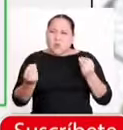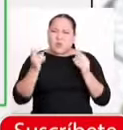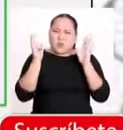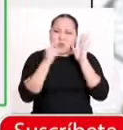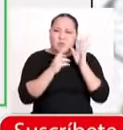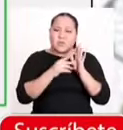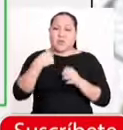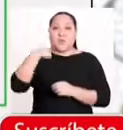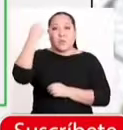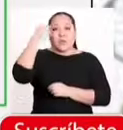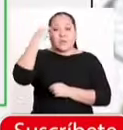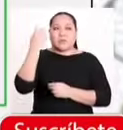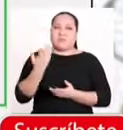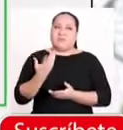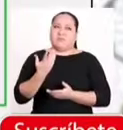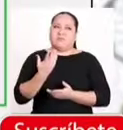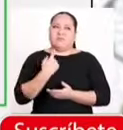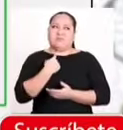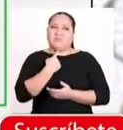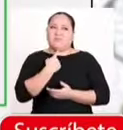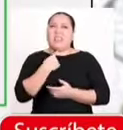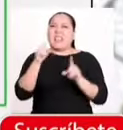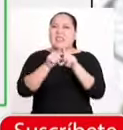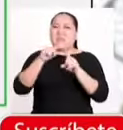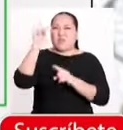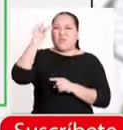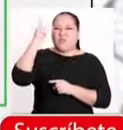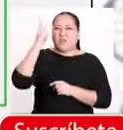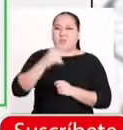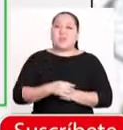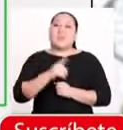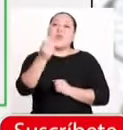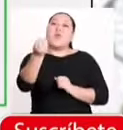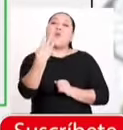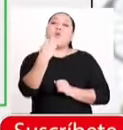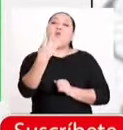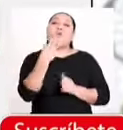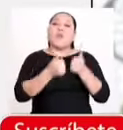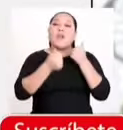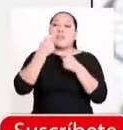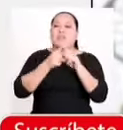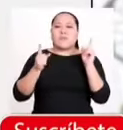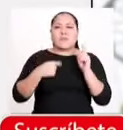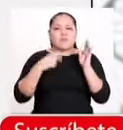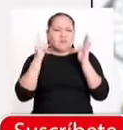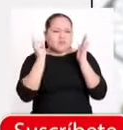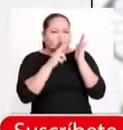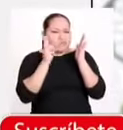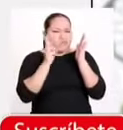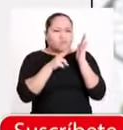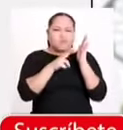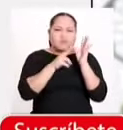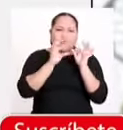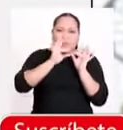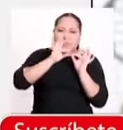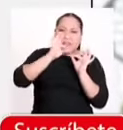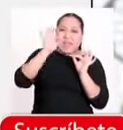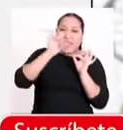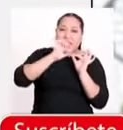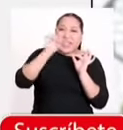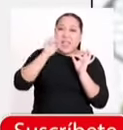Creo que yo también me hubiese confundido. Intenten decir sus diferencias. A simple vista, el tronquito del